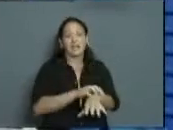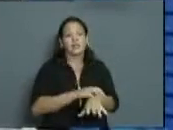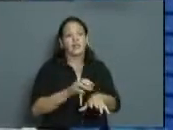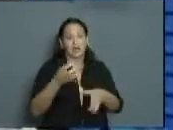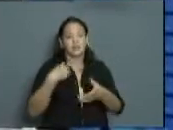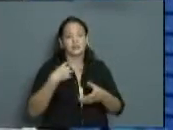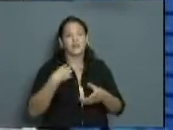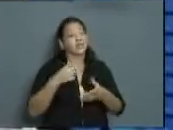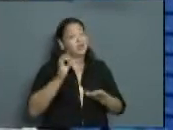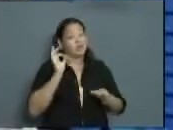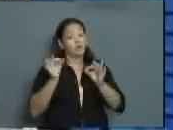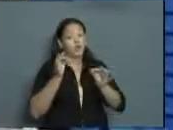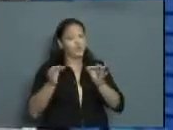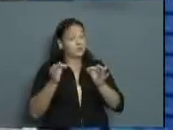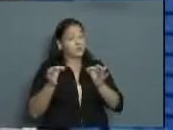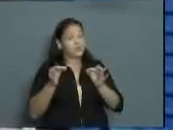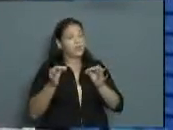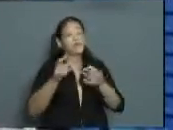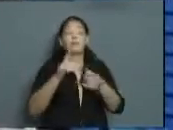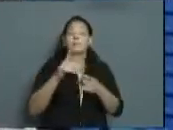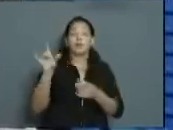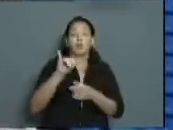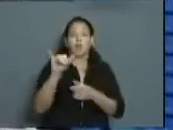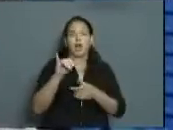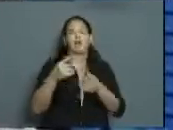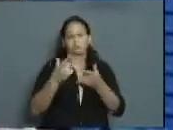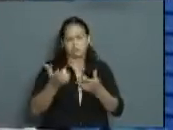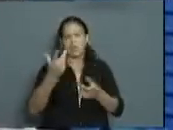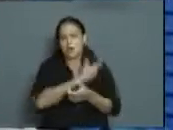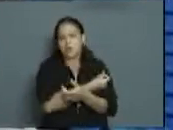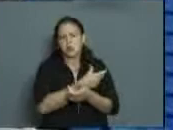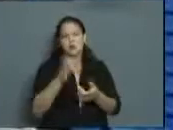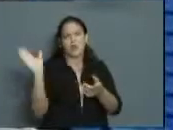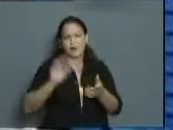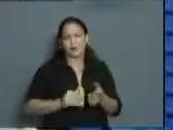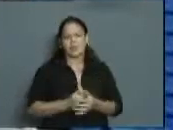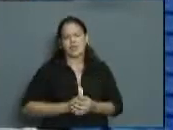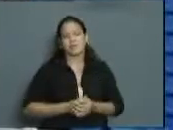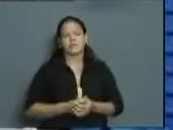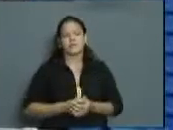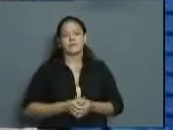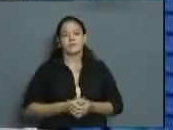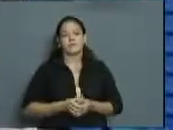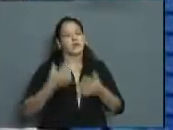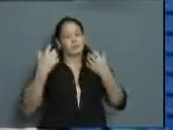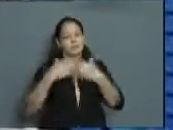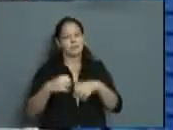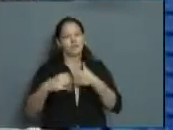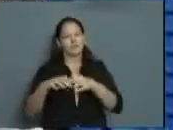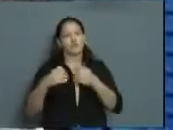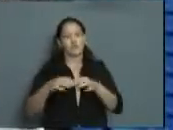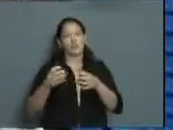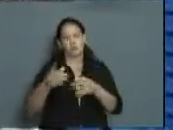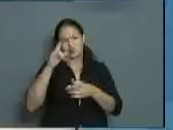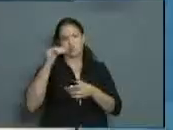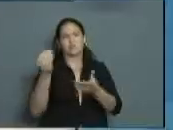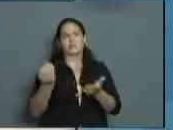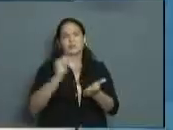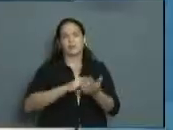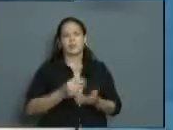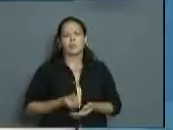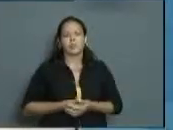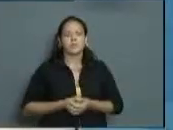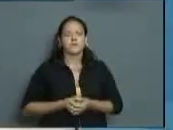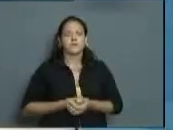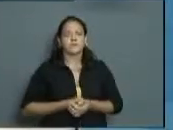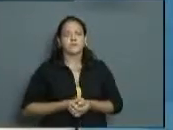redoblar las medidas de protección para evitar, pero que su vacuna va a venir, que está en fabricación y que se les va a poner. ¿Qué debe hacer una